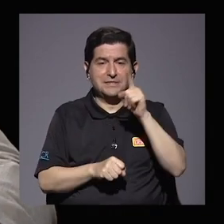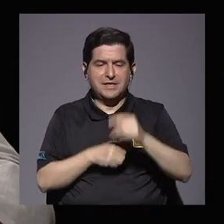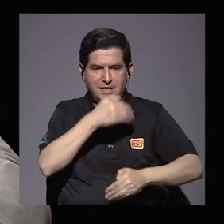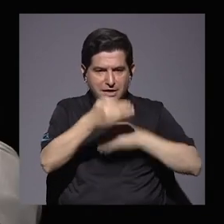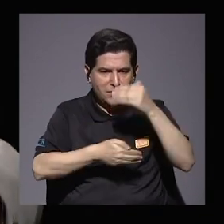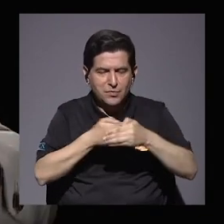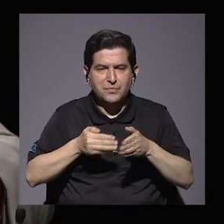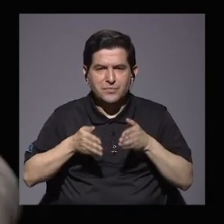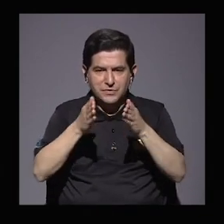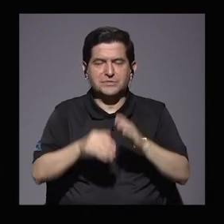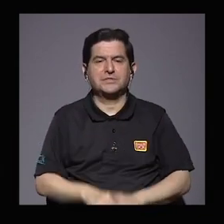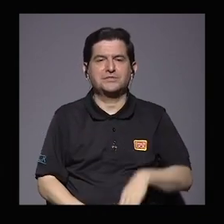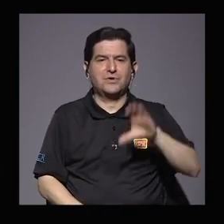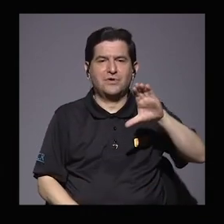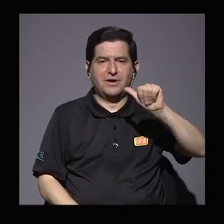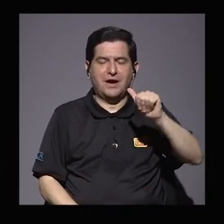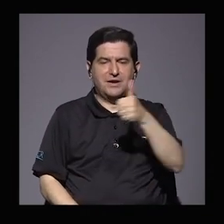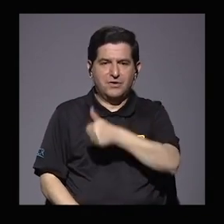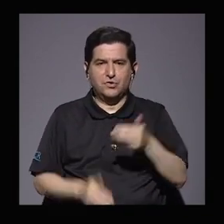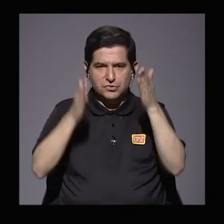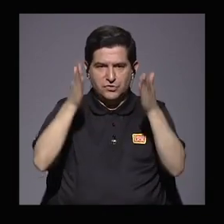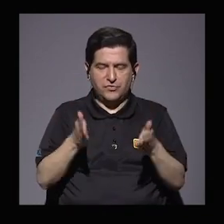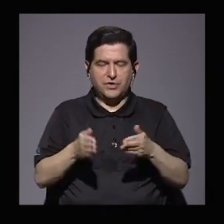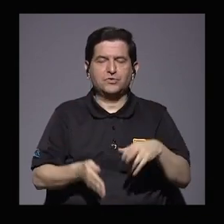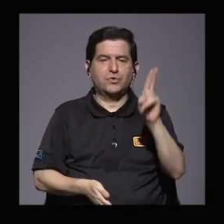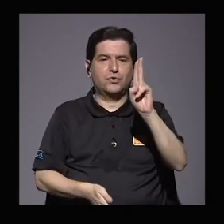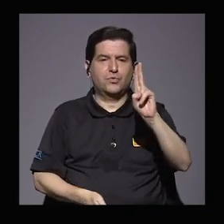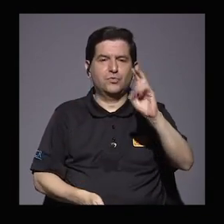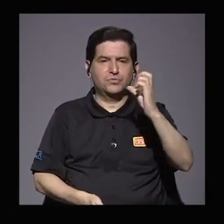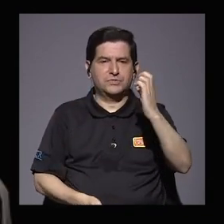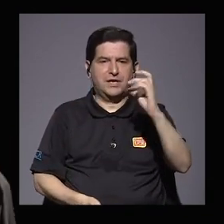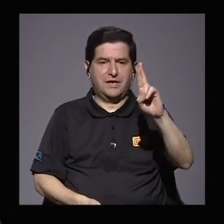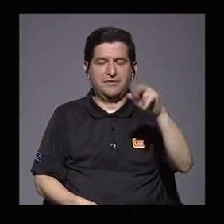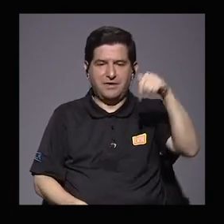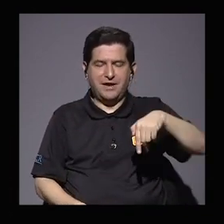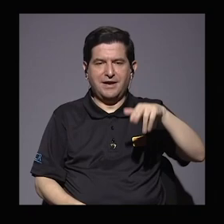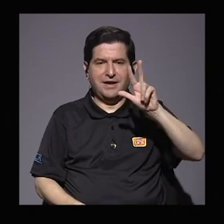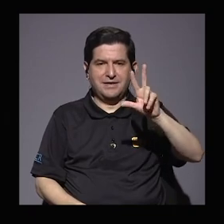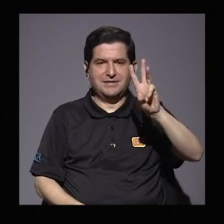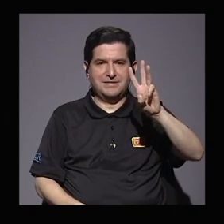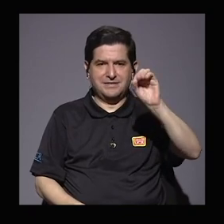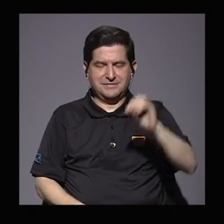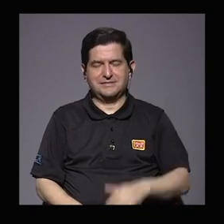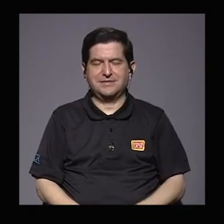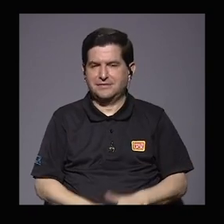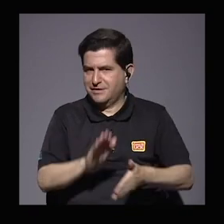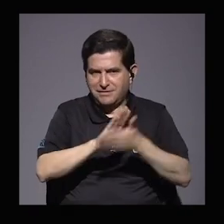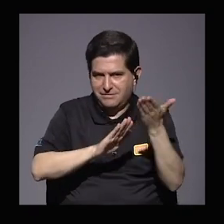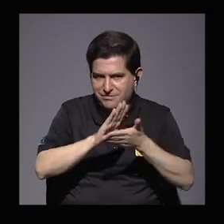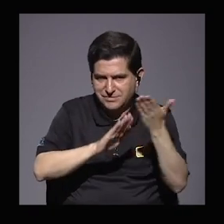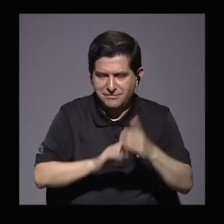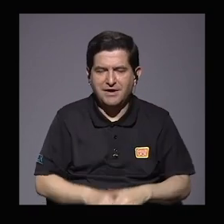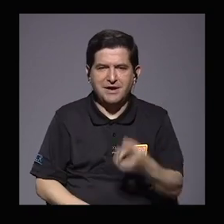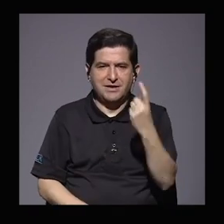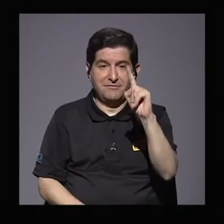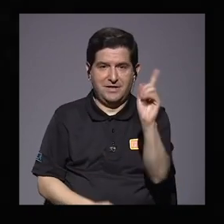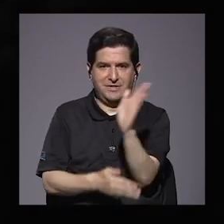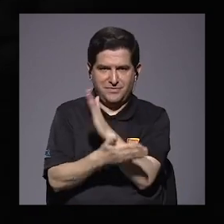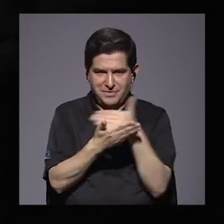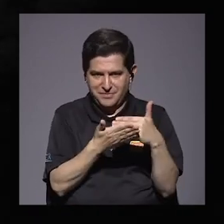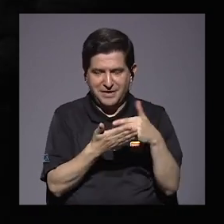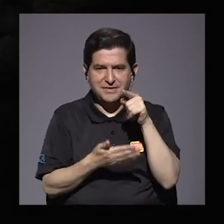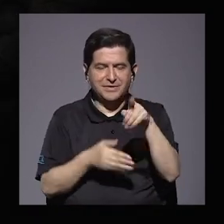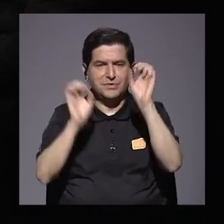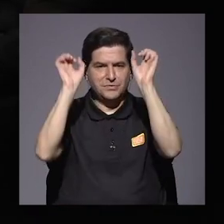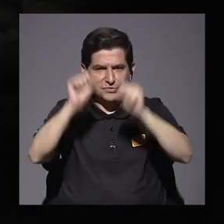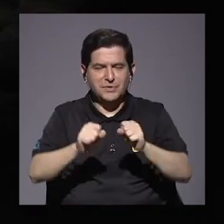ruta crítica. Estoy con don Carlos Araya, rector de la Universidad de Costa Rica, en 360. No se vaya, nos queda todavía un bloque más